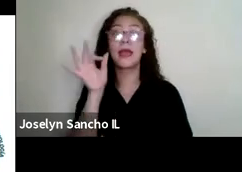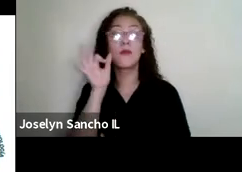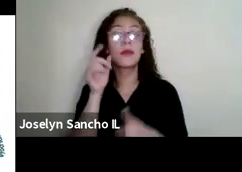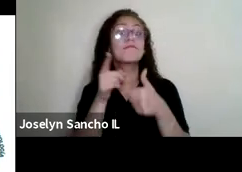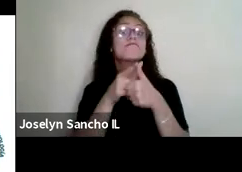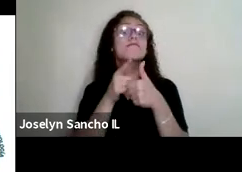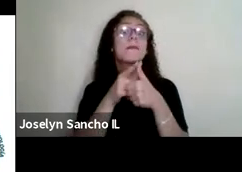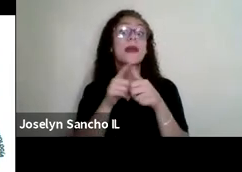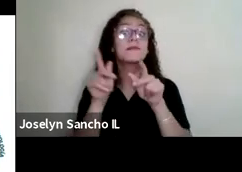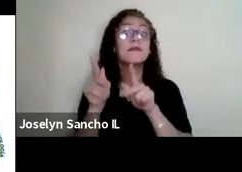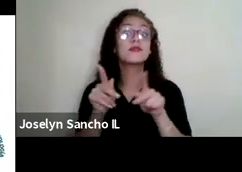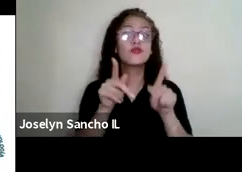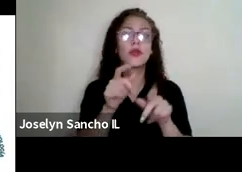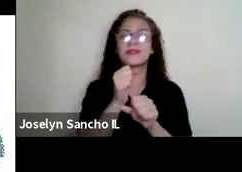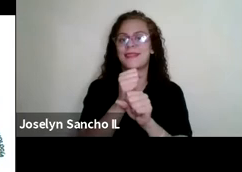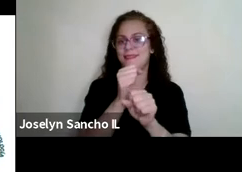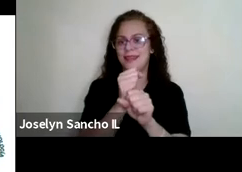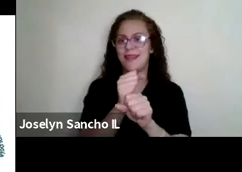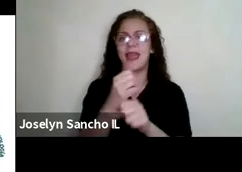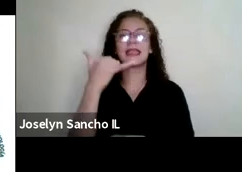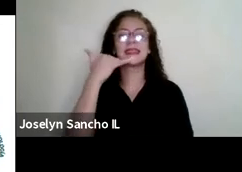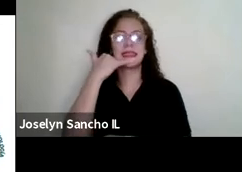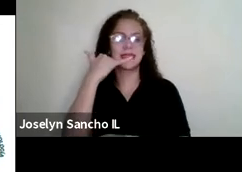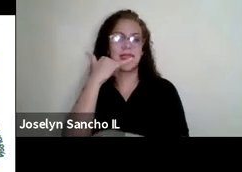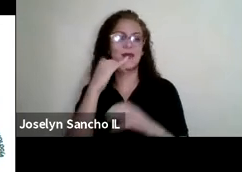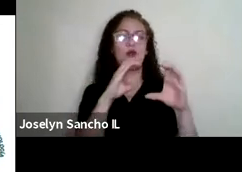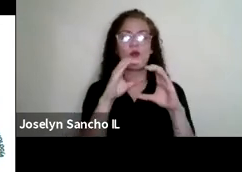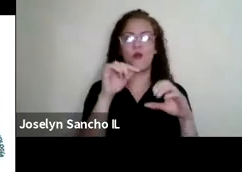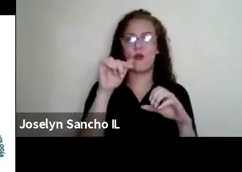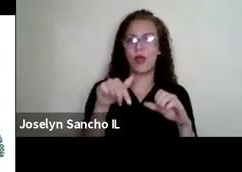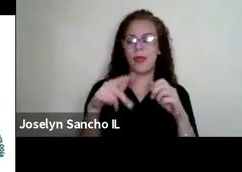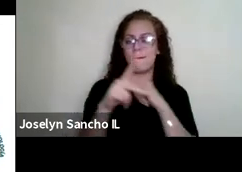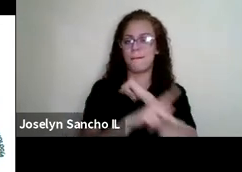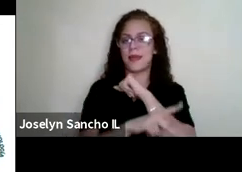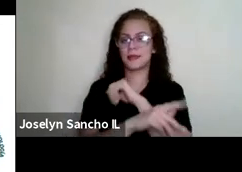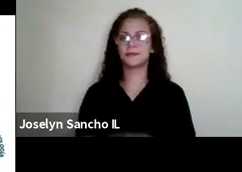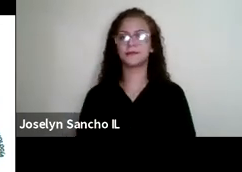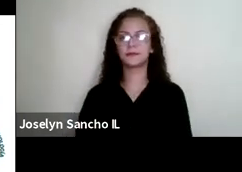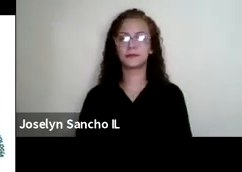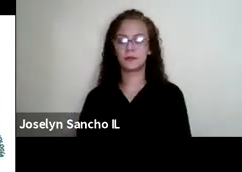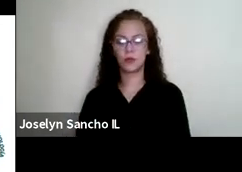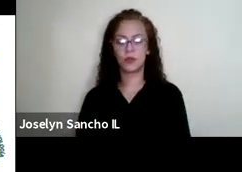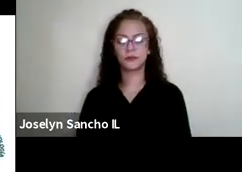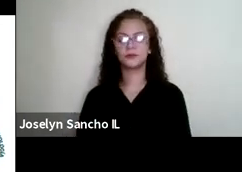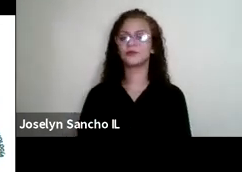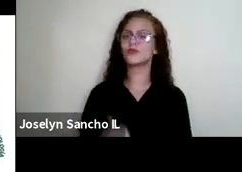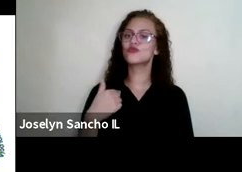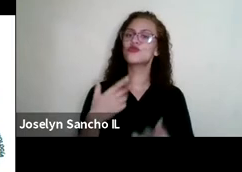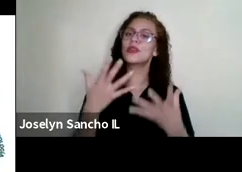primeras personas que trabajaron en telecomunicaciones en nuestro país. Yo quería